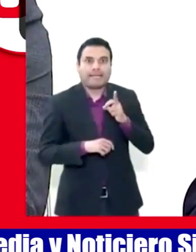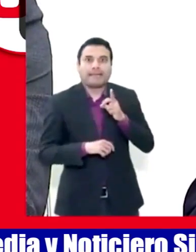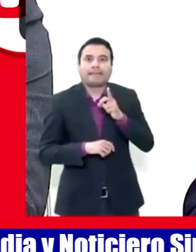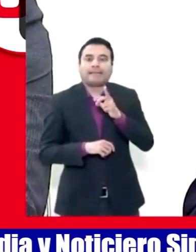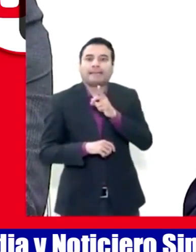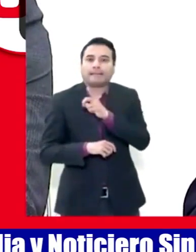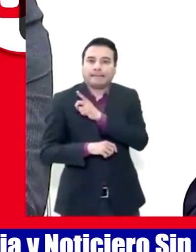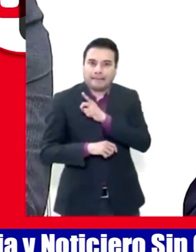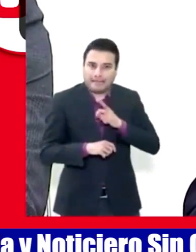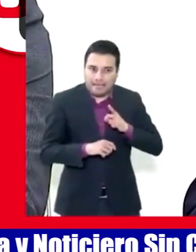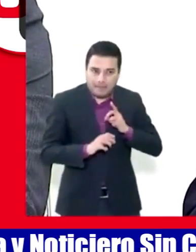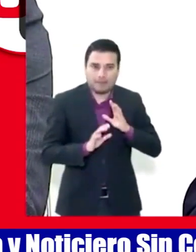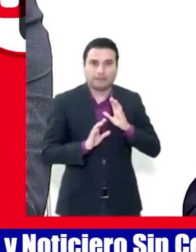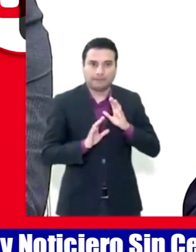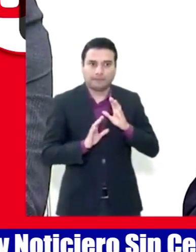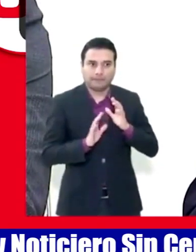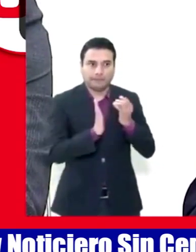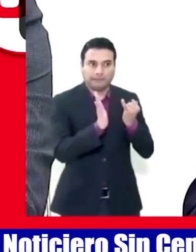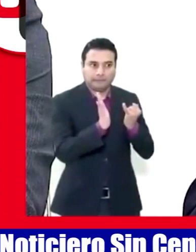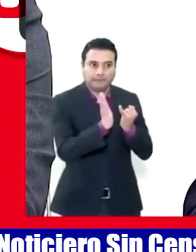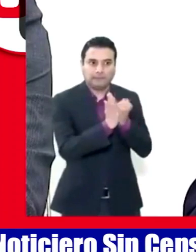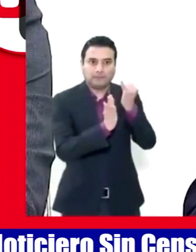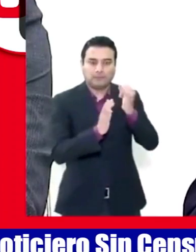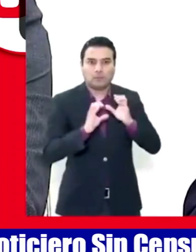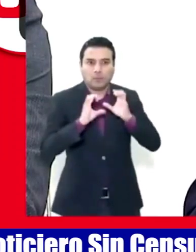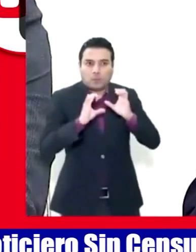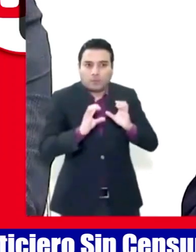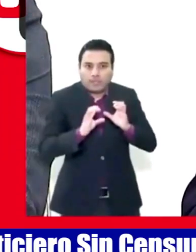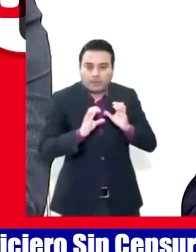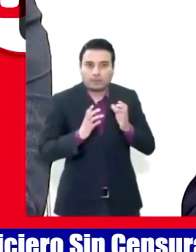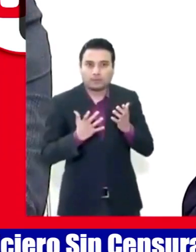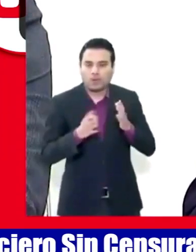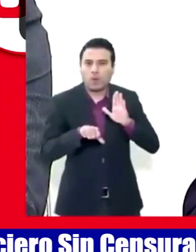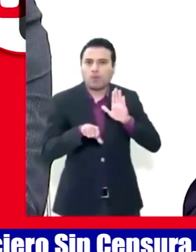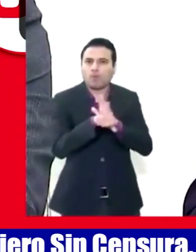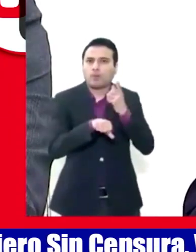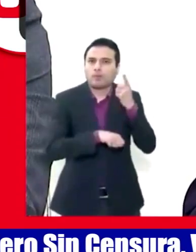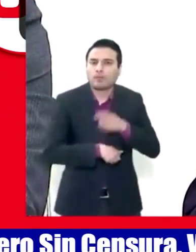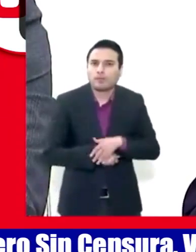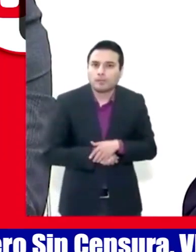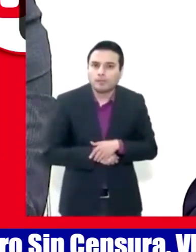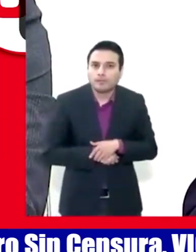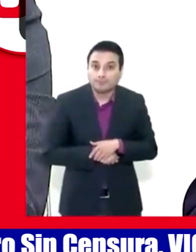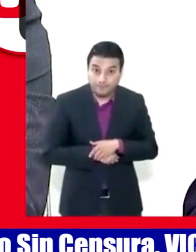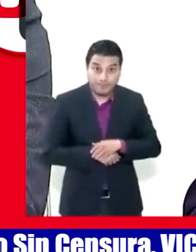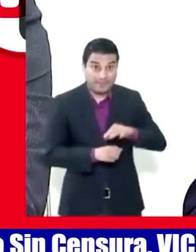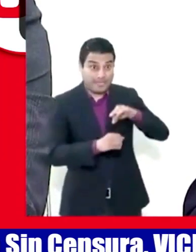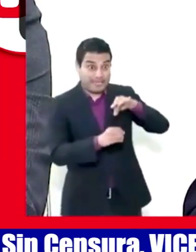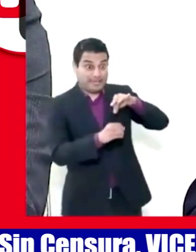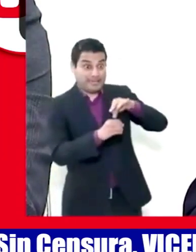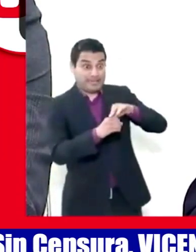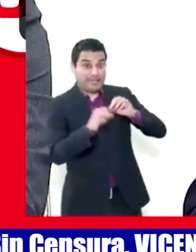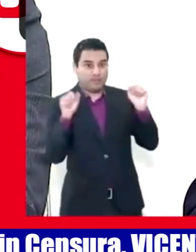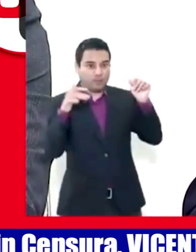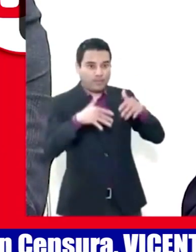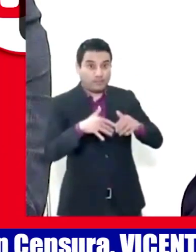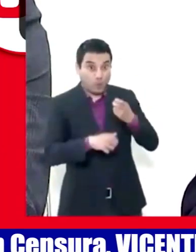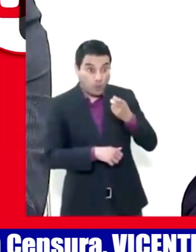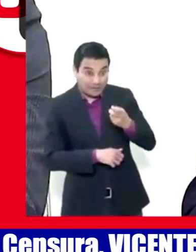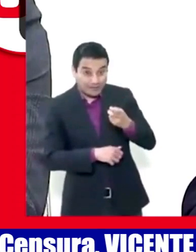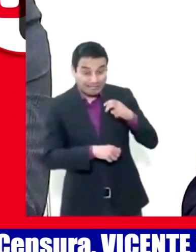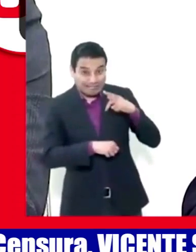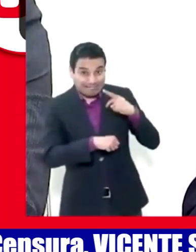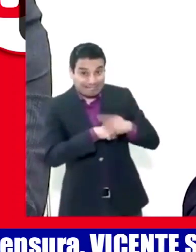de comicios ciertos legales y confiables democráticos en suma se ponga en riesgo es